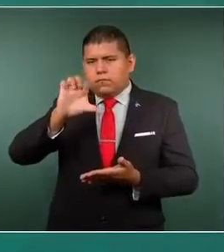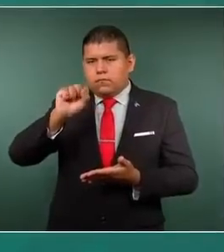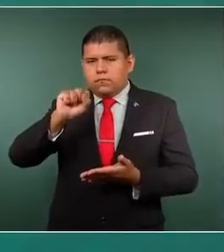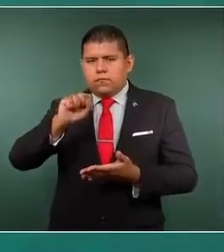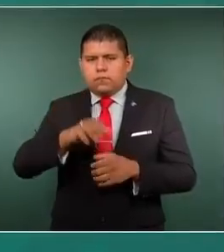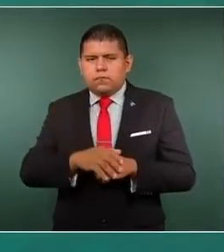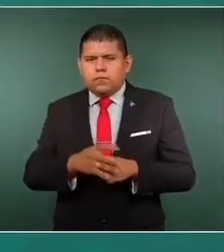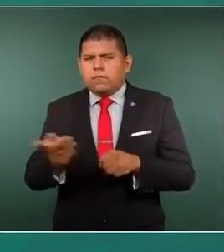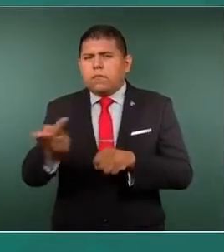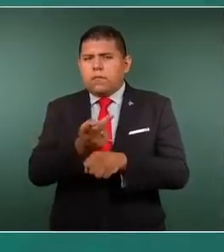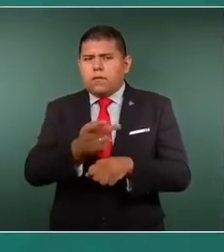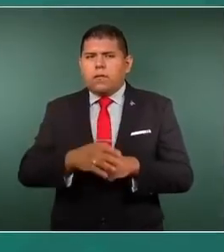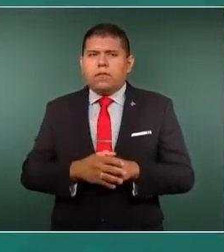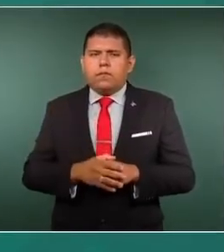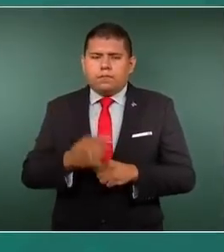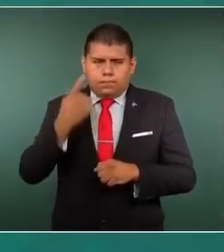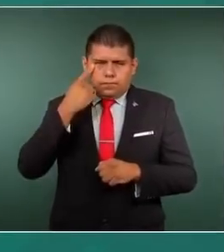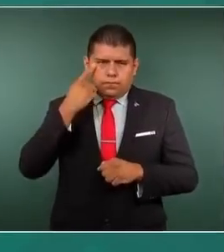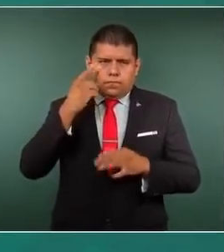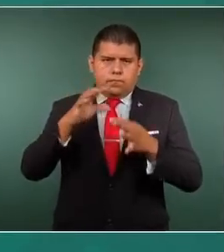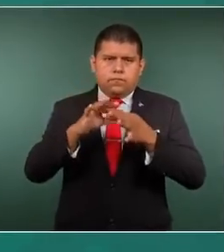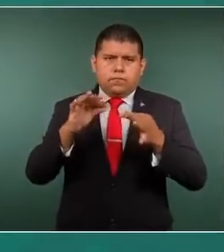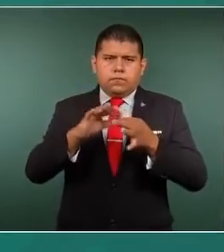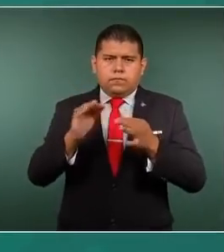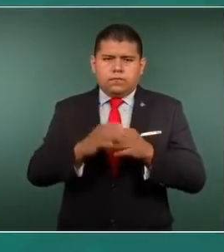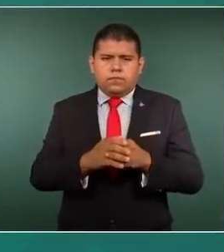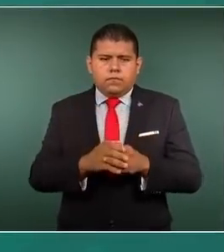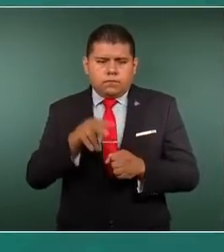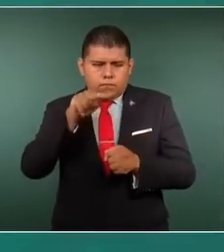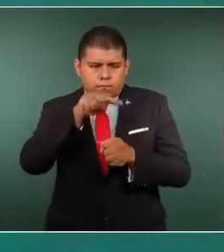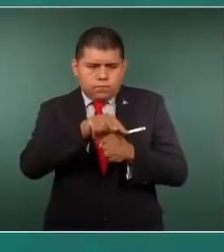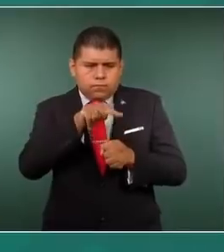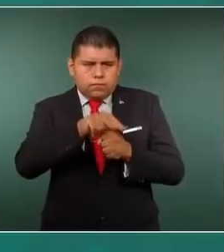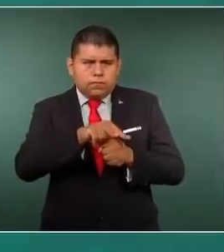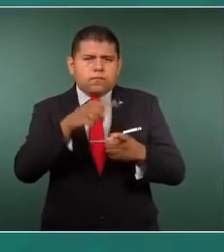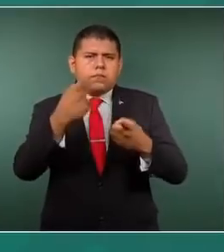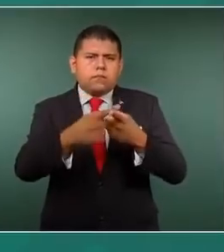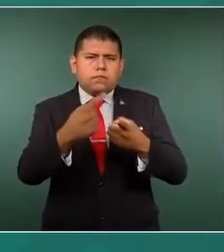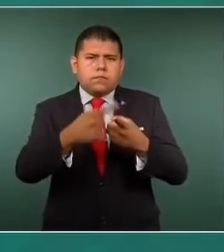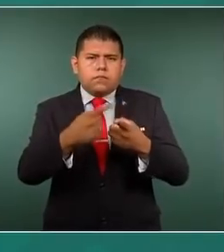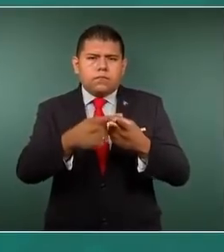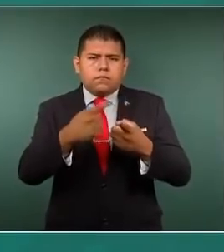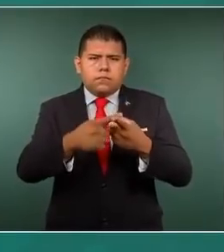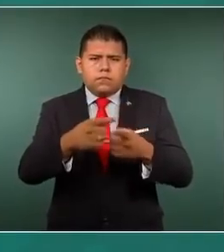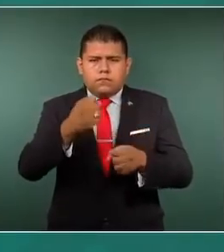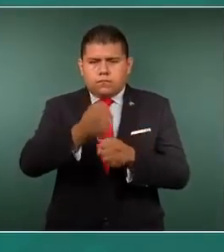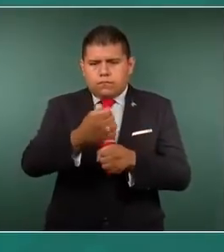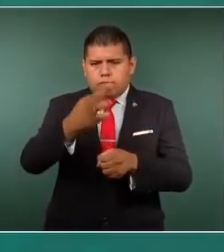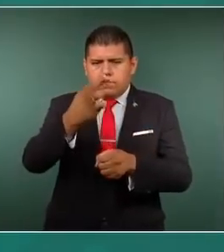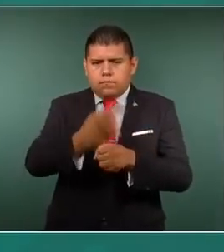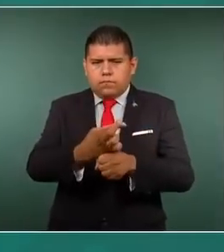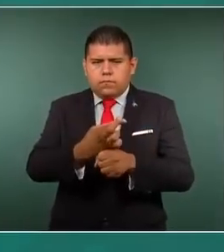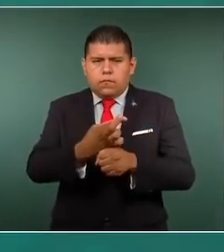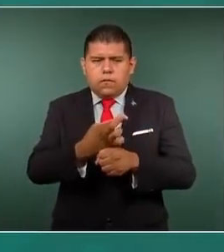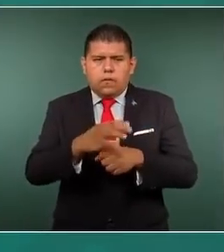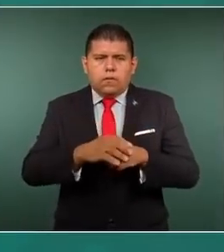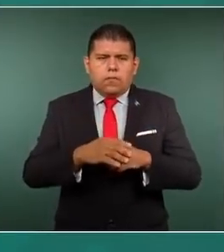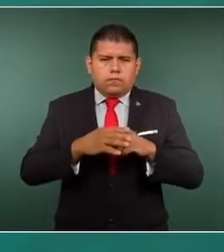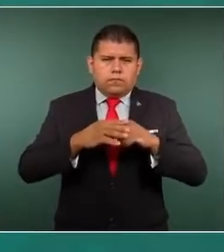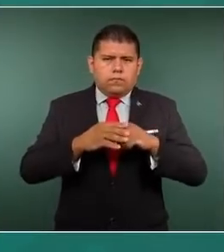me han quedado en custodia la secretaria de marina